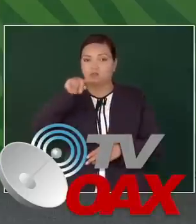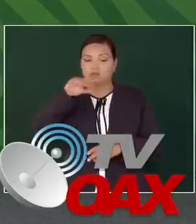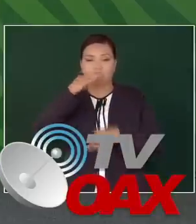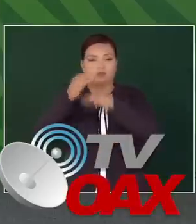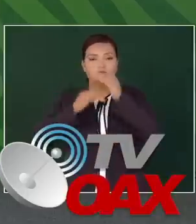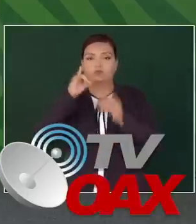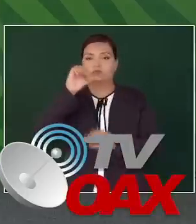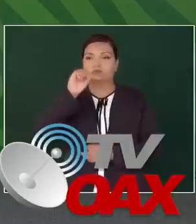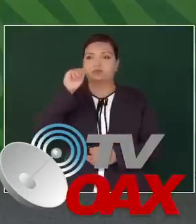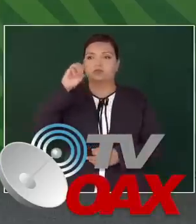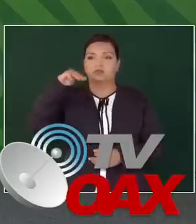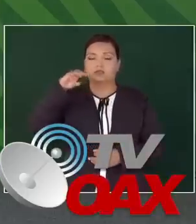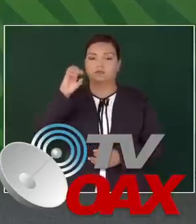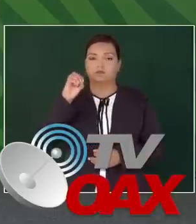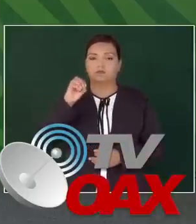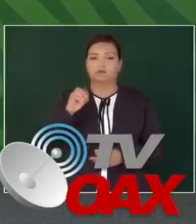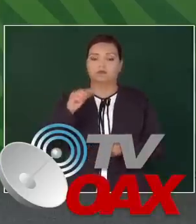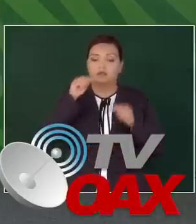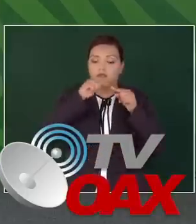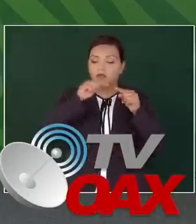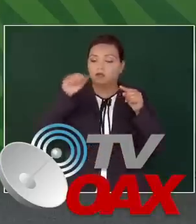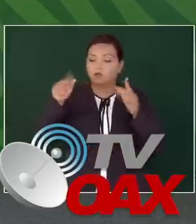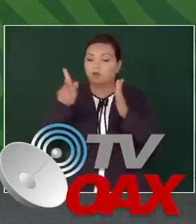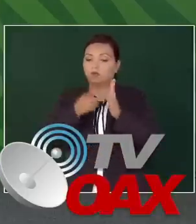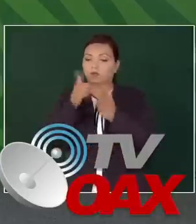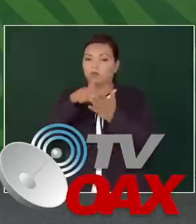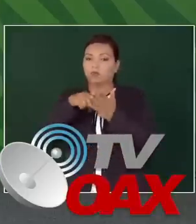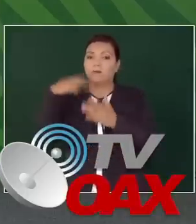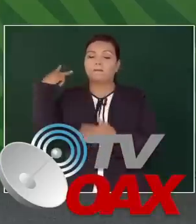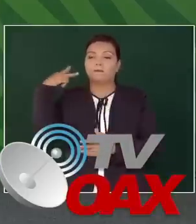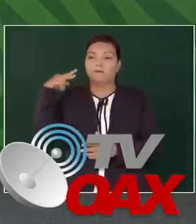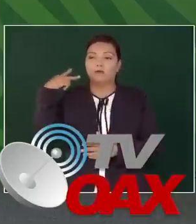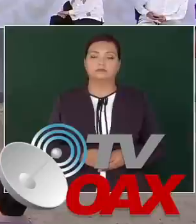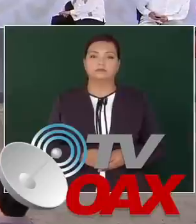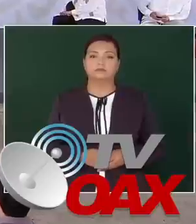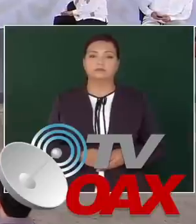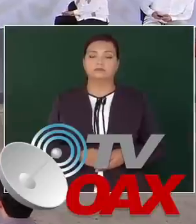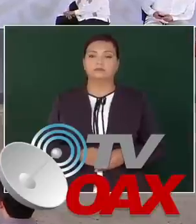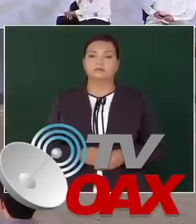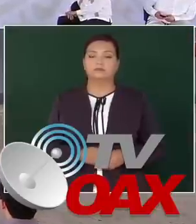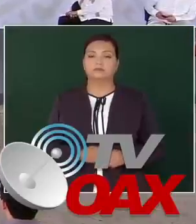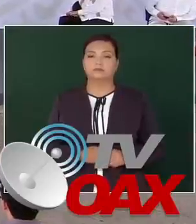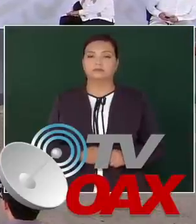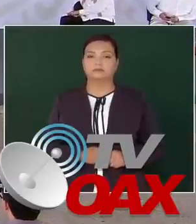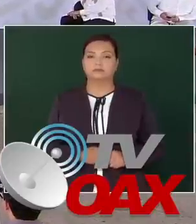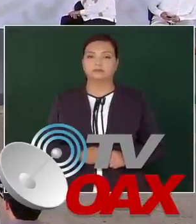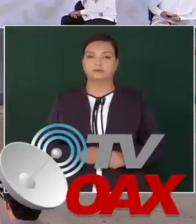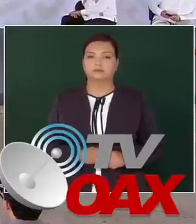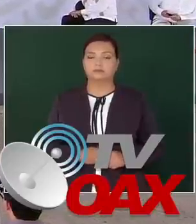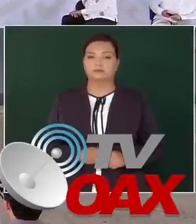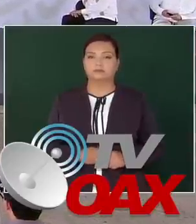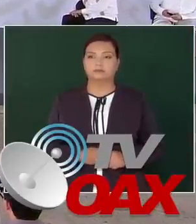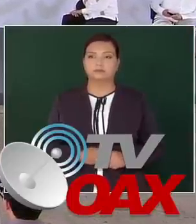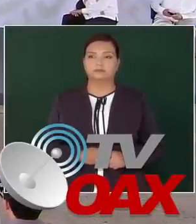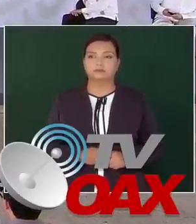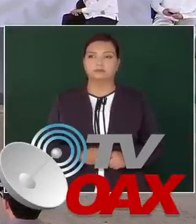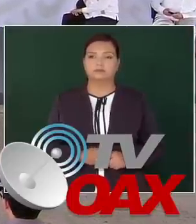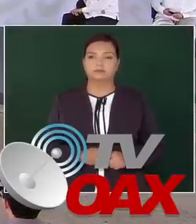Istmo. Y de aquí para acá es Veracruz. Y